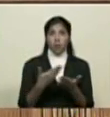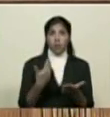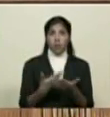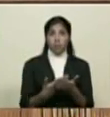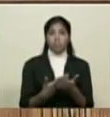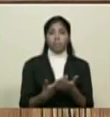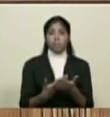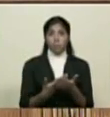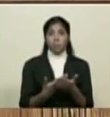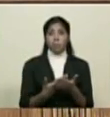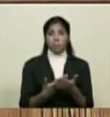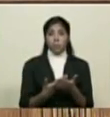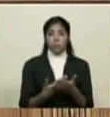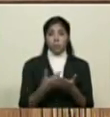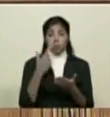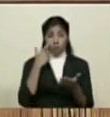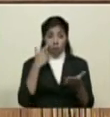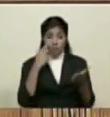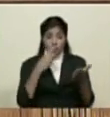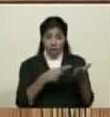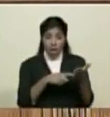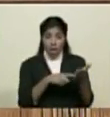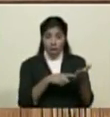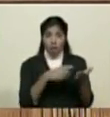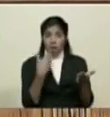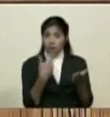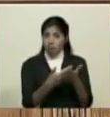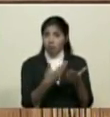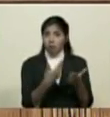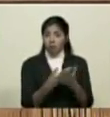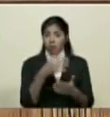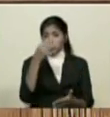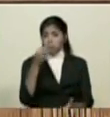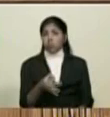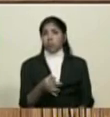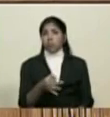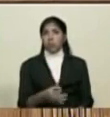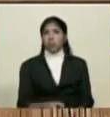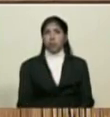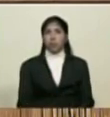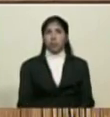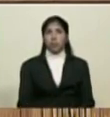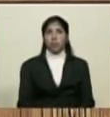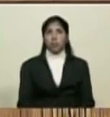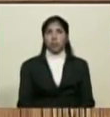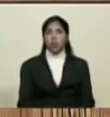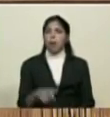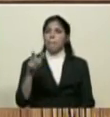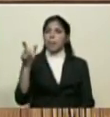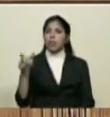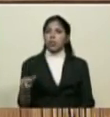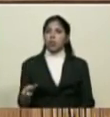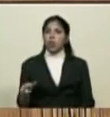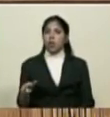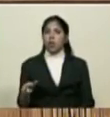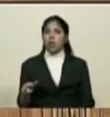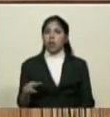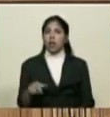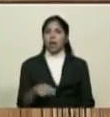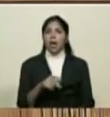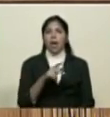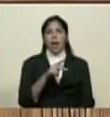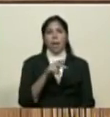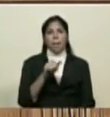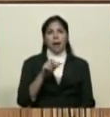con pruebas constatables, confirmables, de un ciudadano de nombre Parra